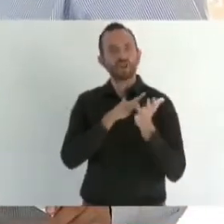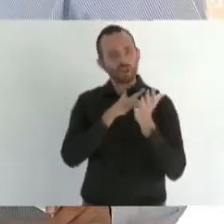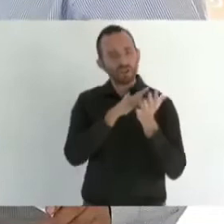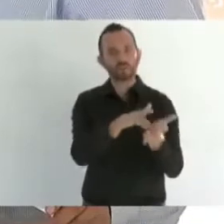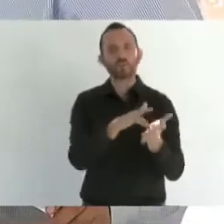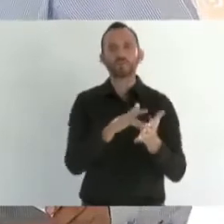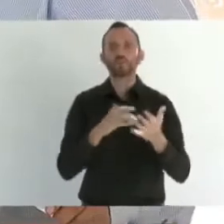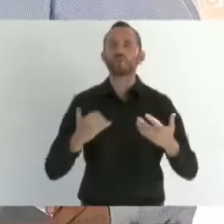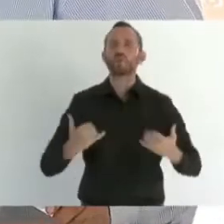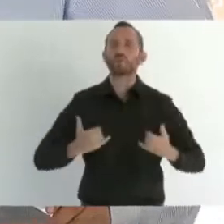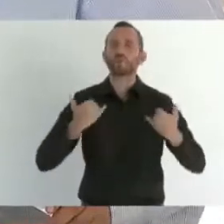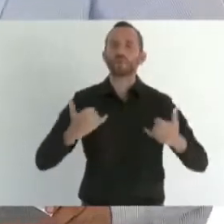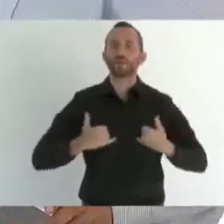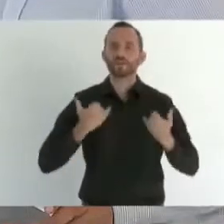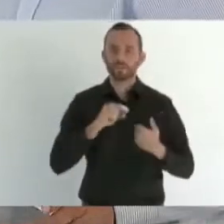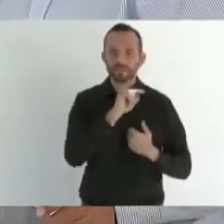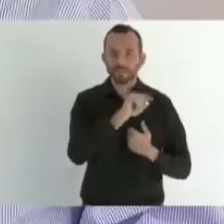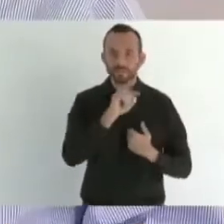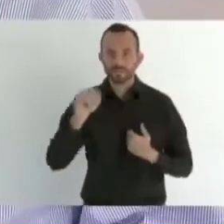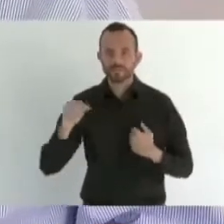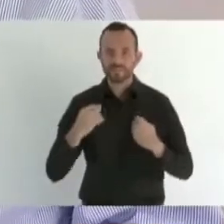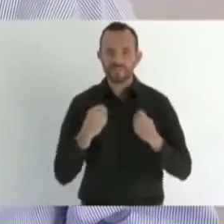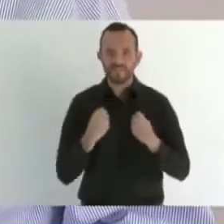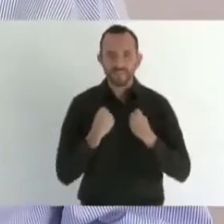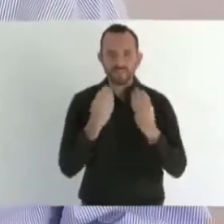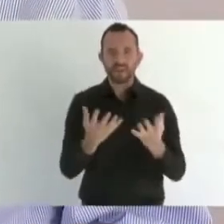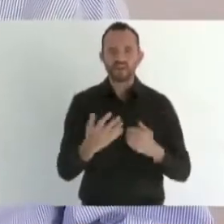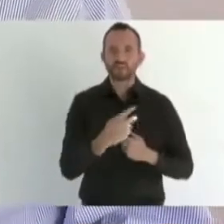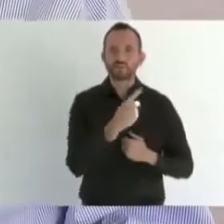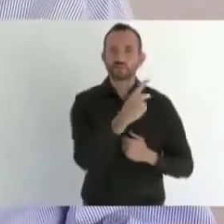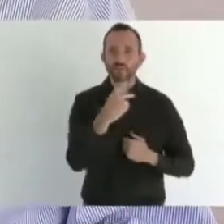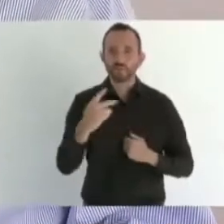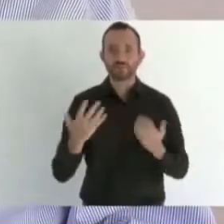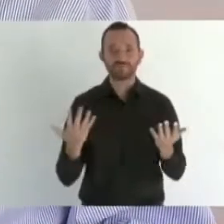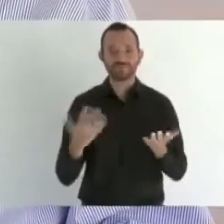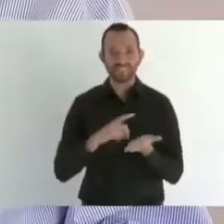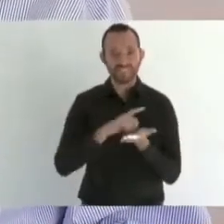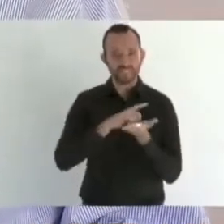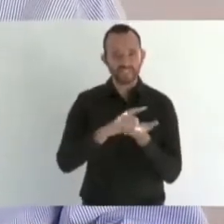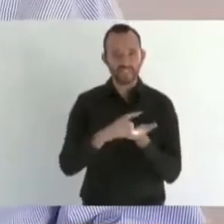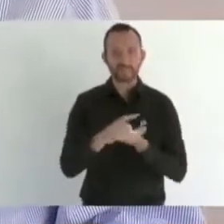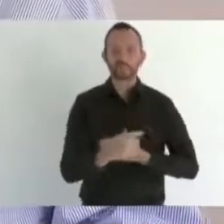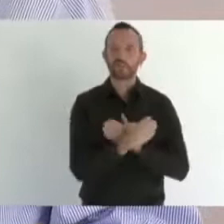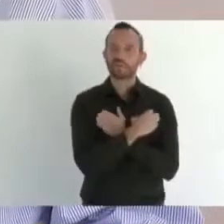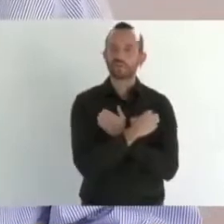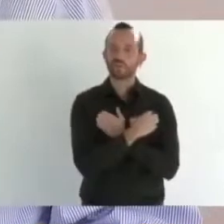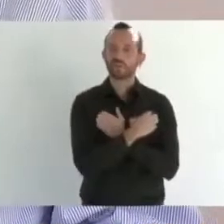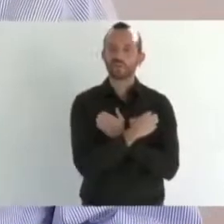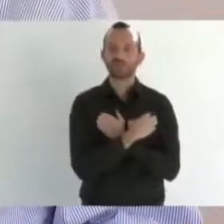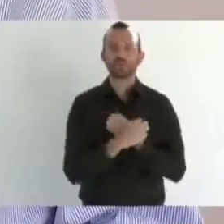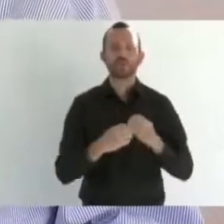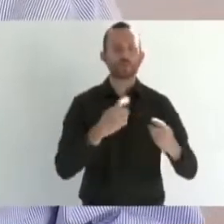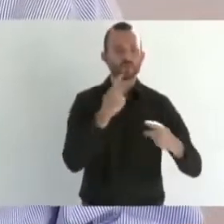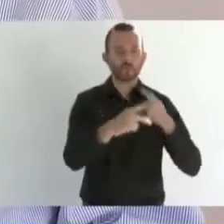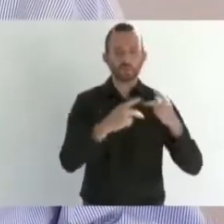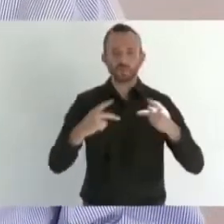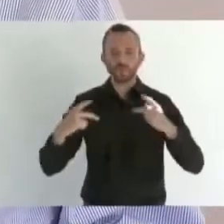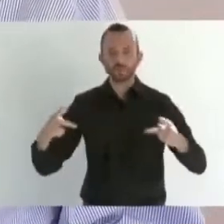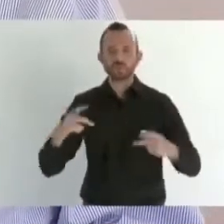les garantice el derecho a la educación y el derecho al trabajo